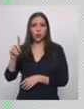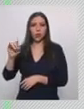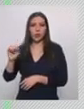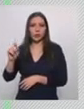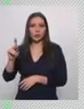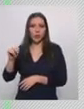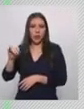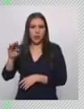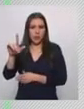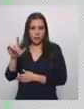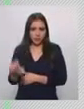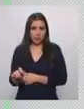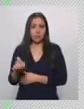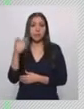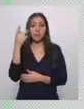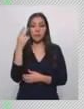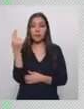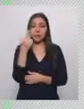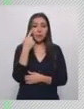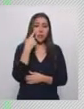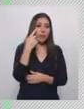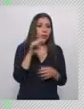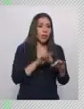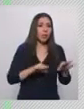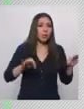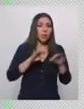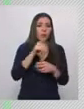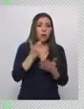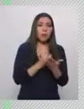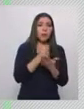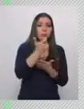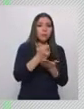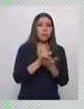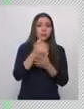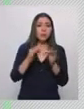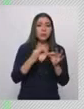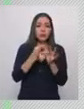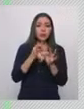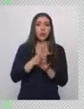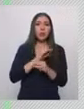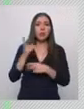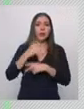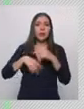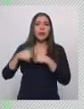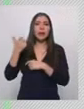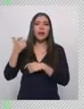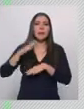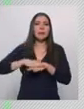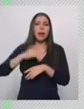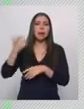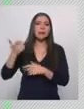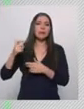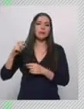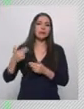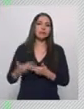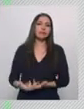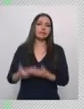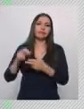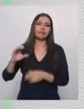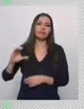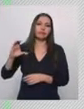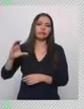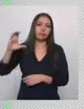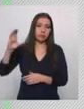importante es que tú hagas el pago para que tengas una disponibilidad mayor. Recuerda que ahorita en el tema de la emergencia sanitaria, pues